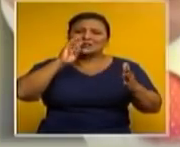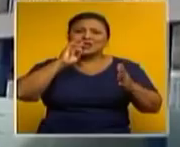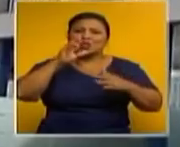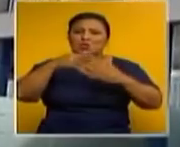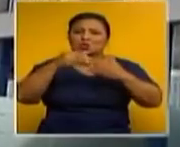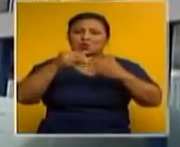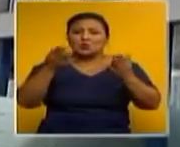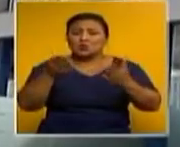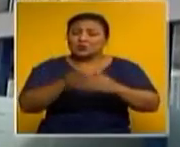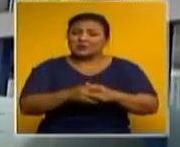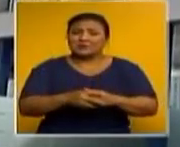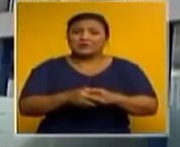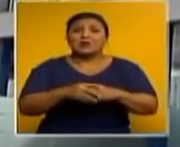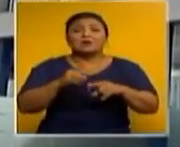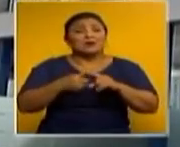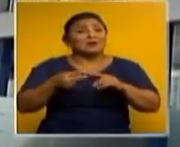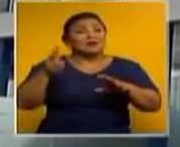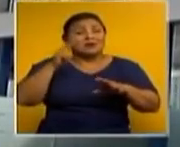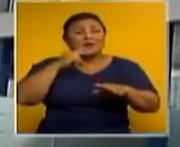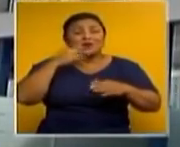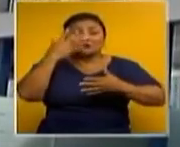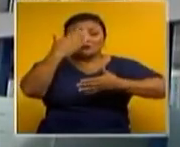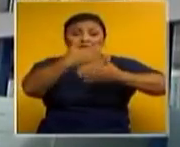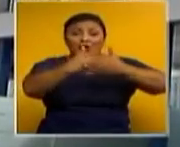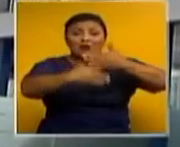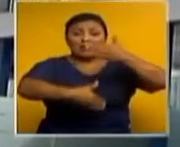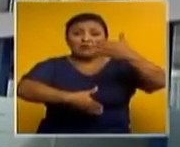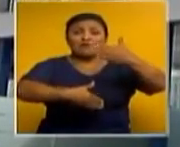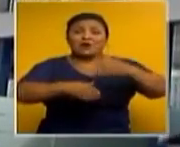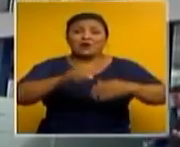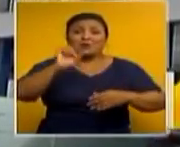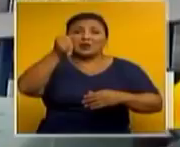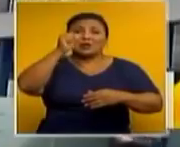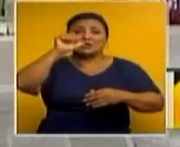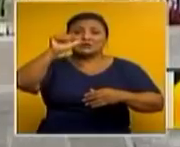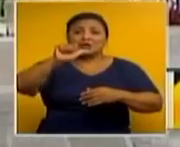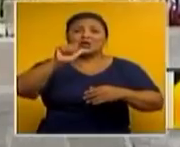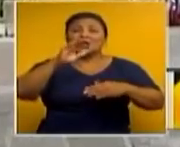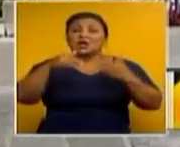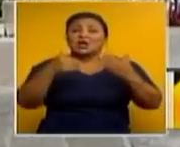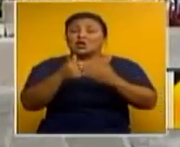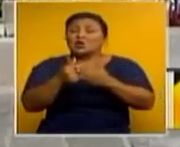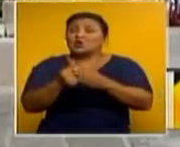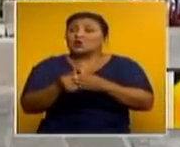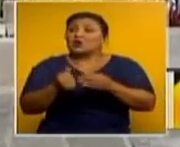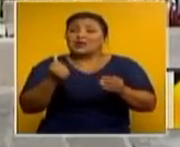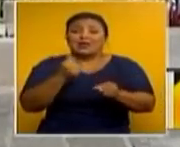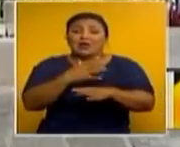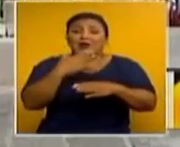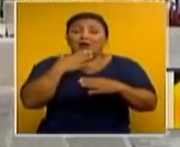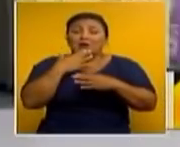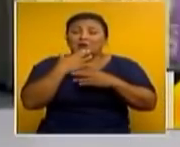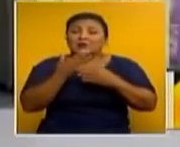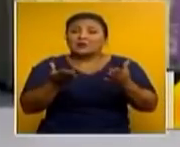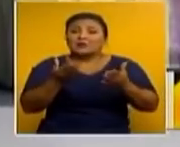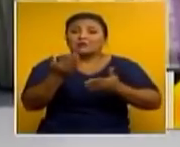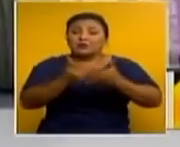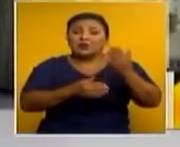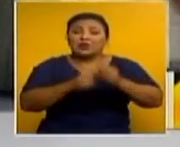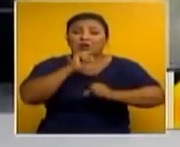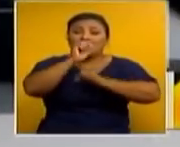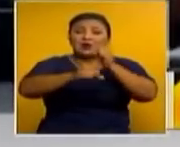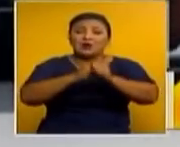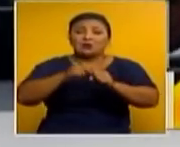$634,626. También considere el informe que crea Acional S.A., que registra como accionista fundador a Vinicio Alvarado, entre el